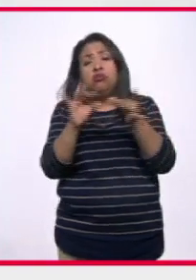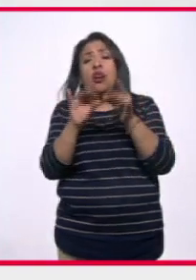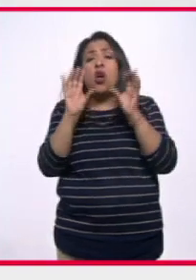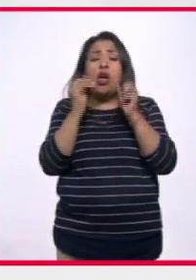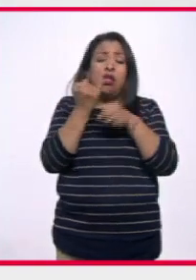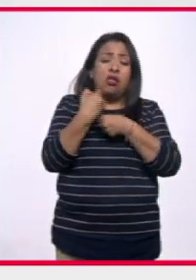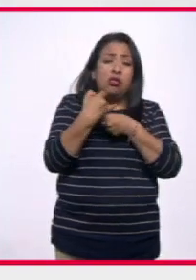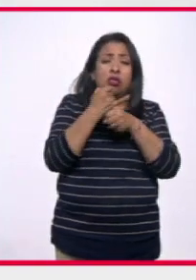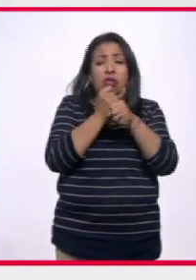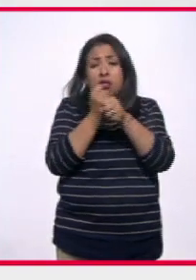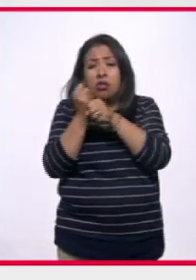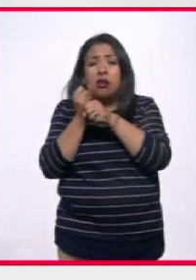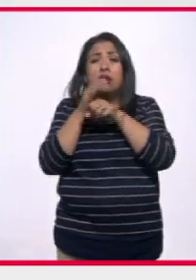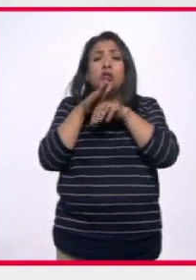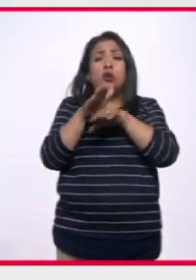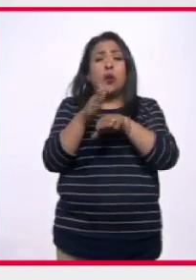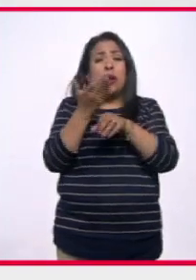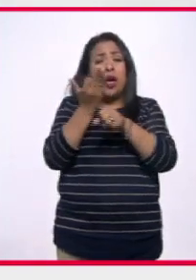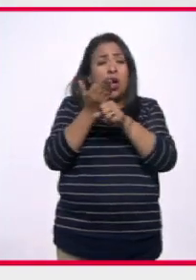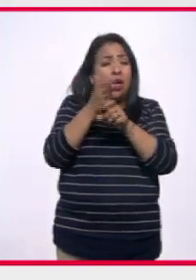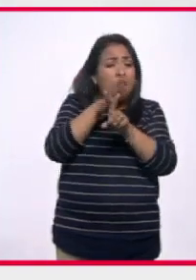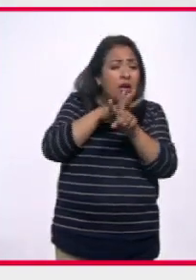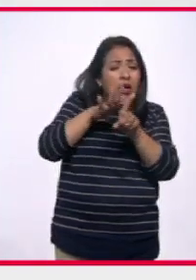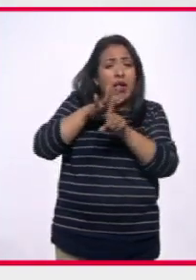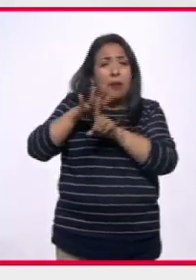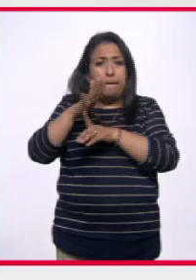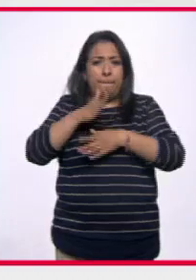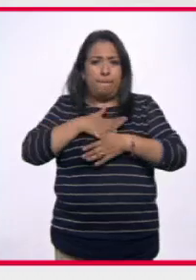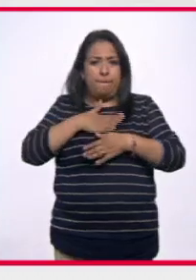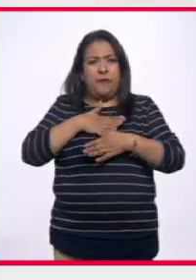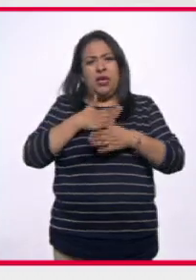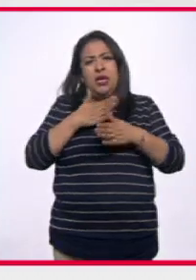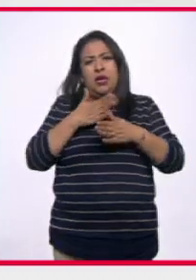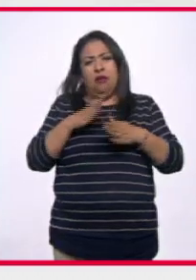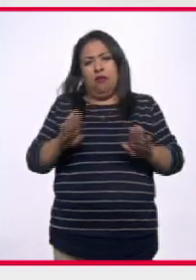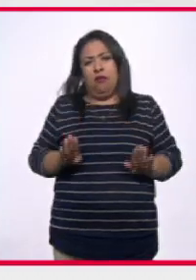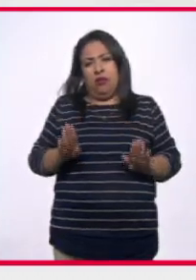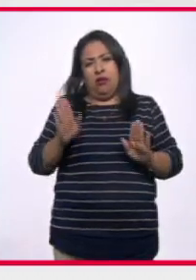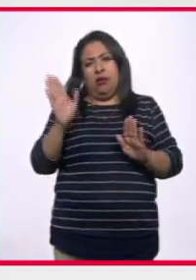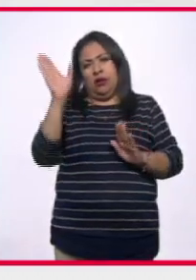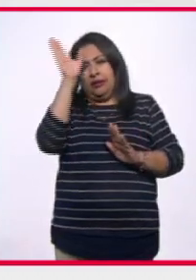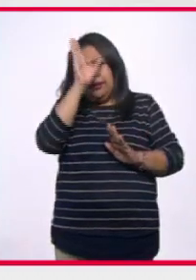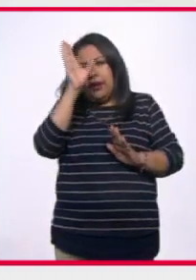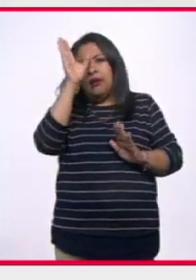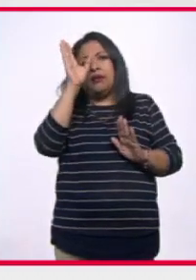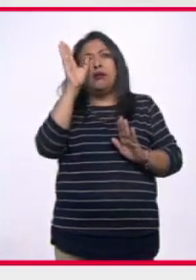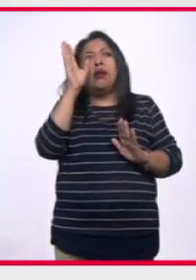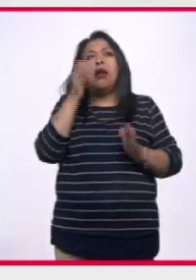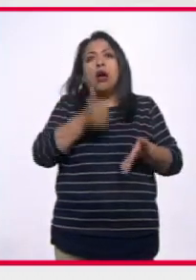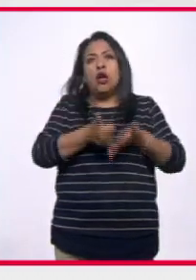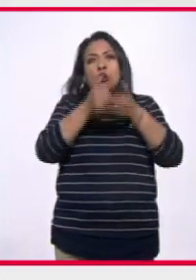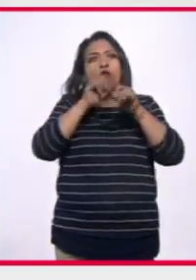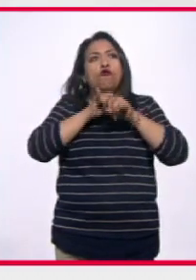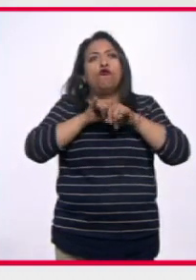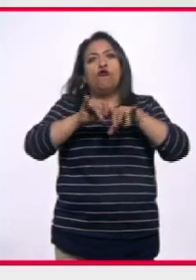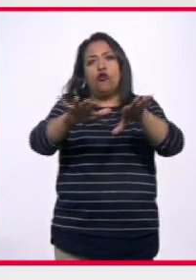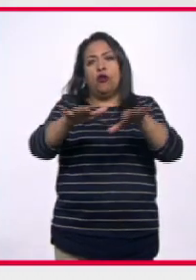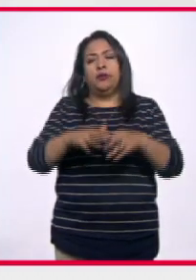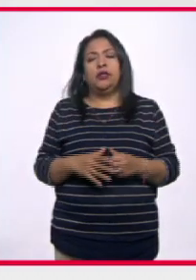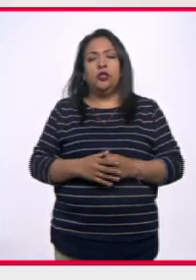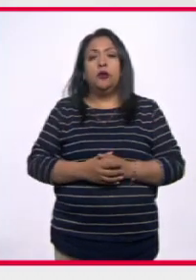analizar la situación que nosotros vemos desde nuestra carrera científica ayudan a informar